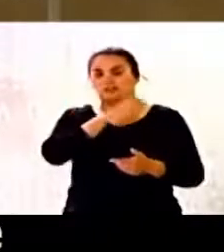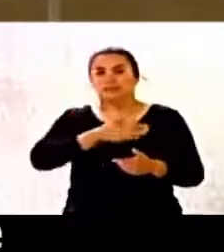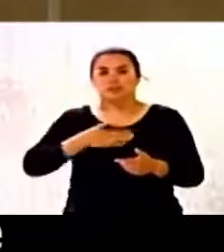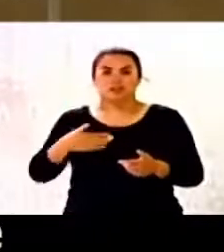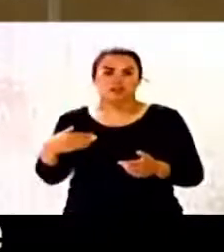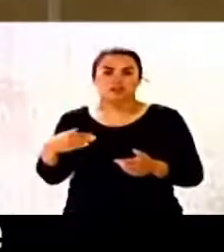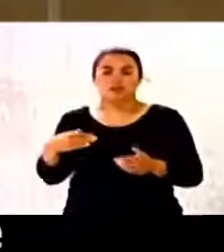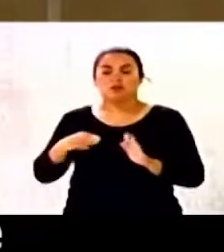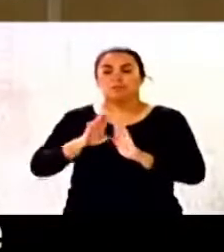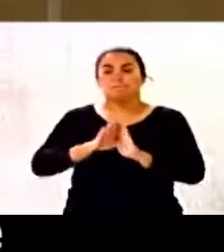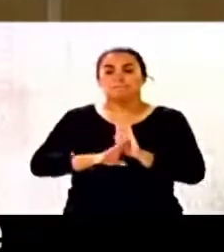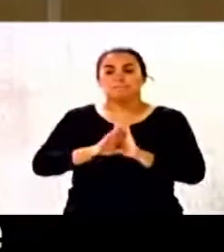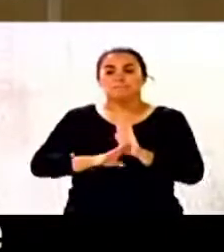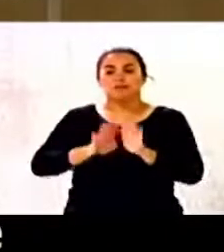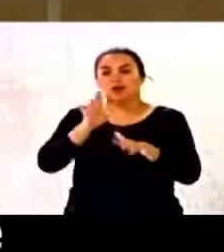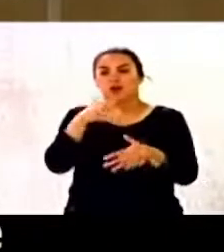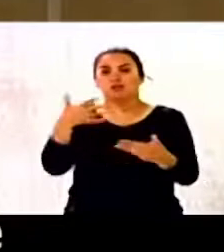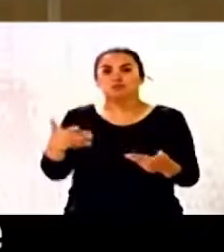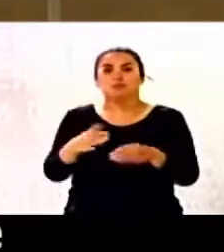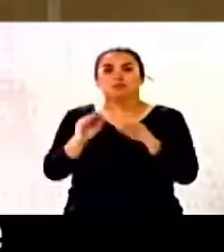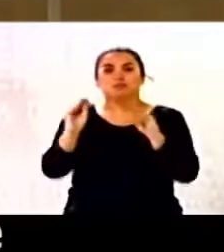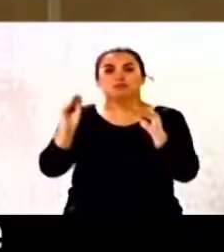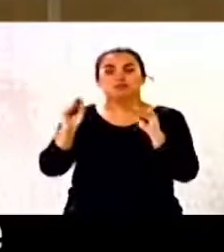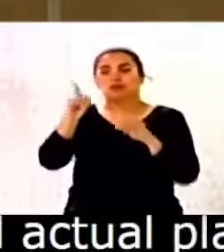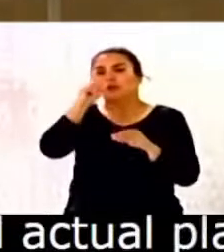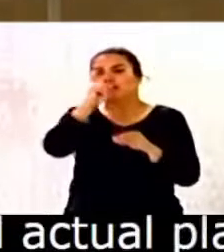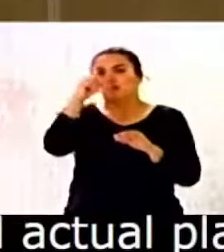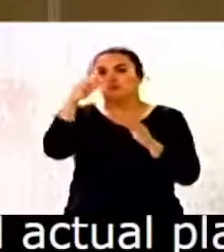actual plan de formación data del año